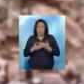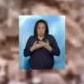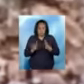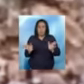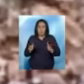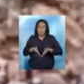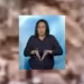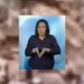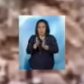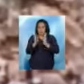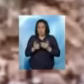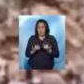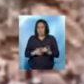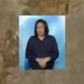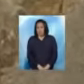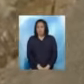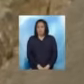la carretera.